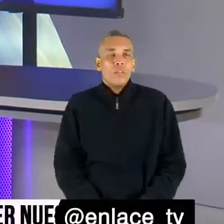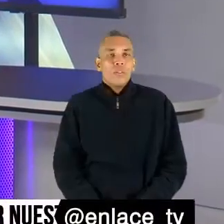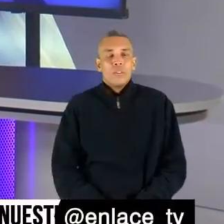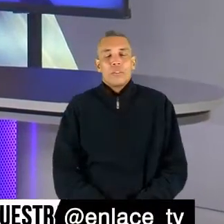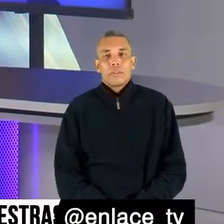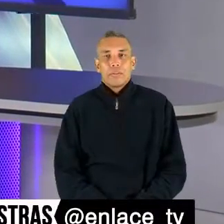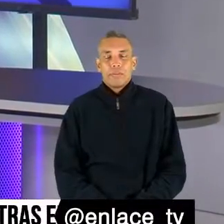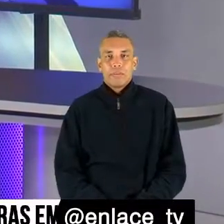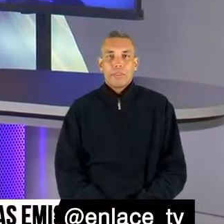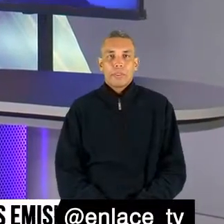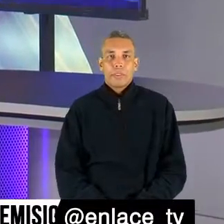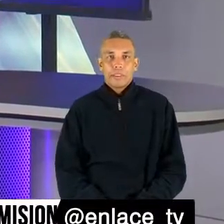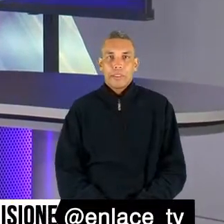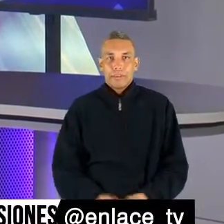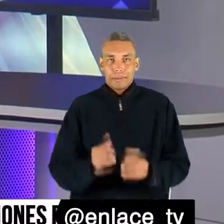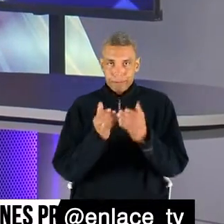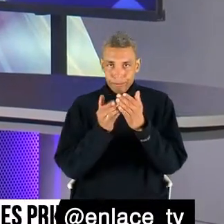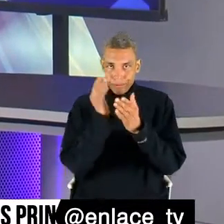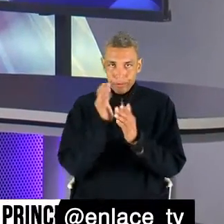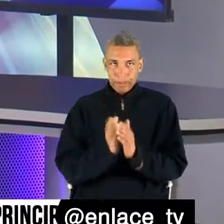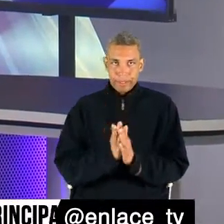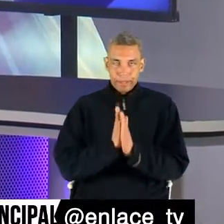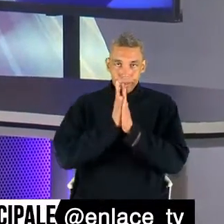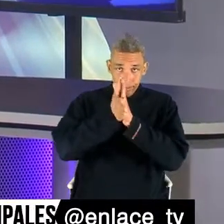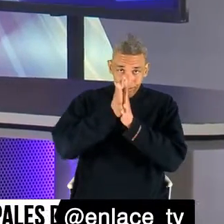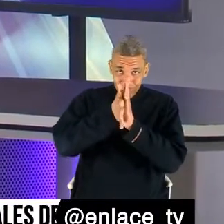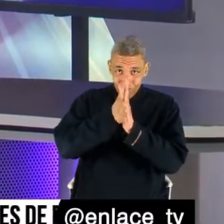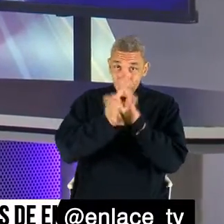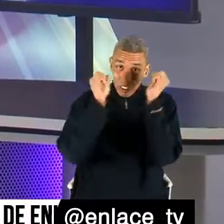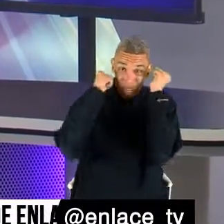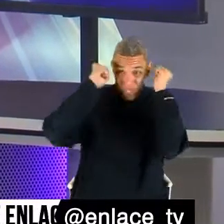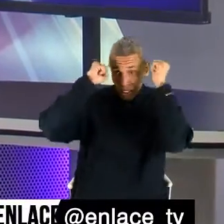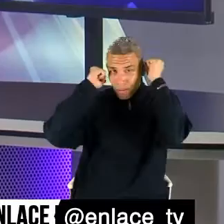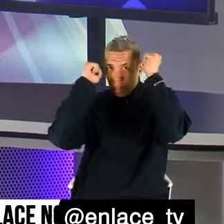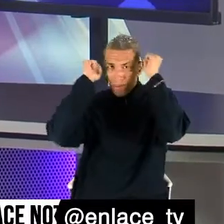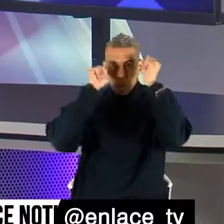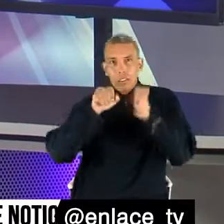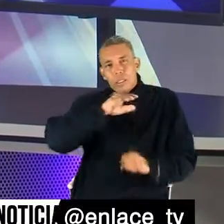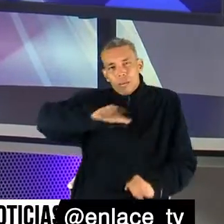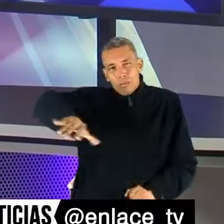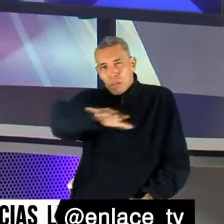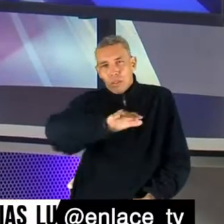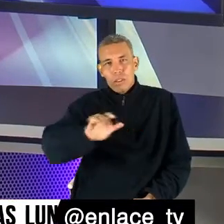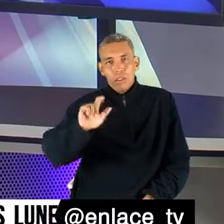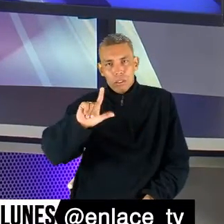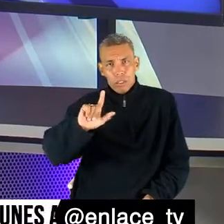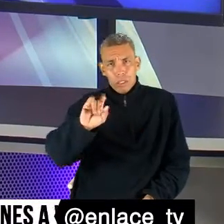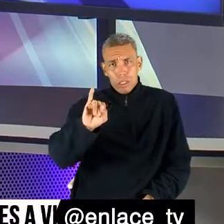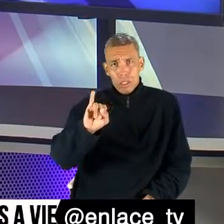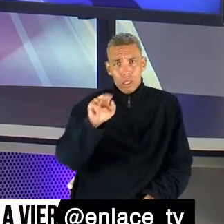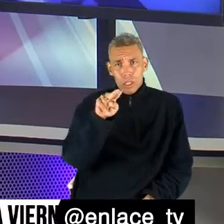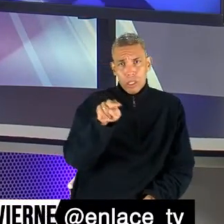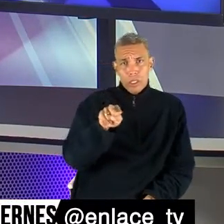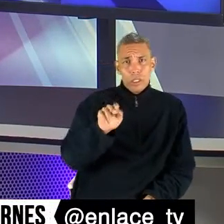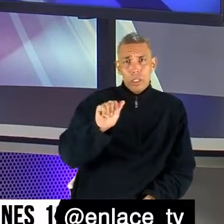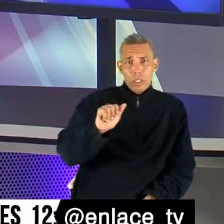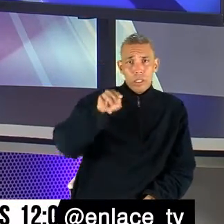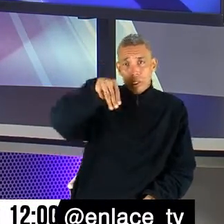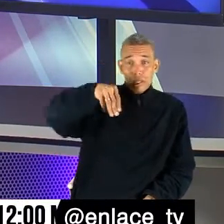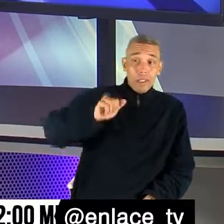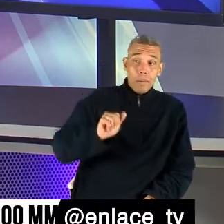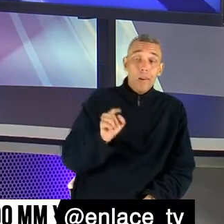Iniciamos entonces con el desarrollo de nuestra información. Continúa paro de campesinos y de camioneros. El sector de La Lizama y parqueaderos del barrio